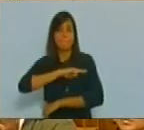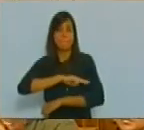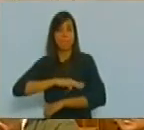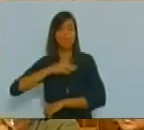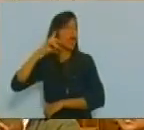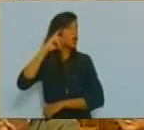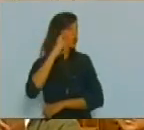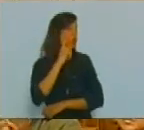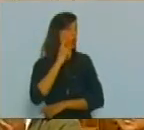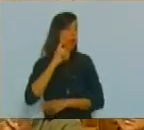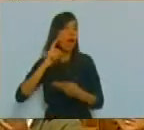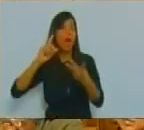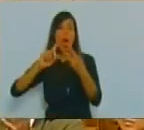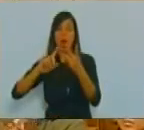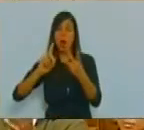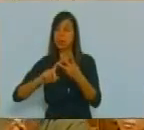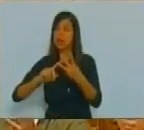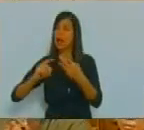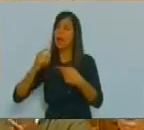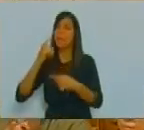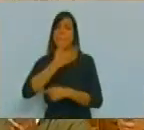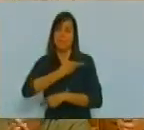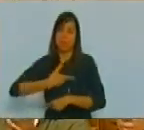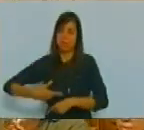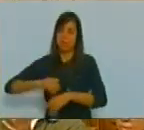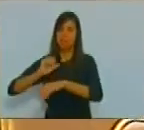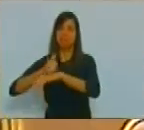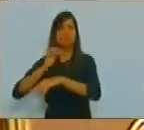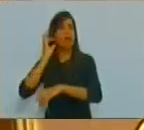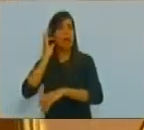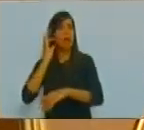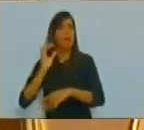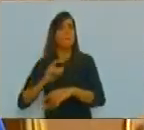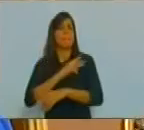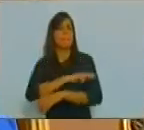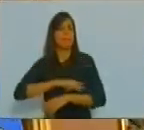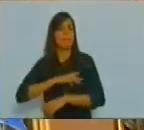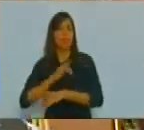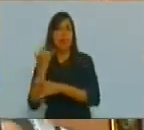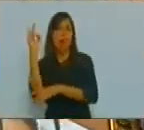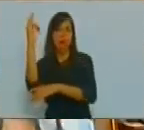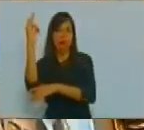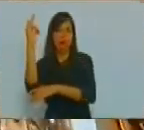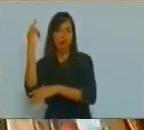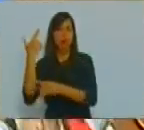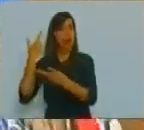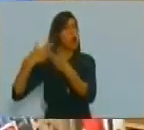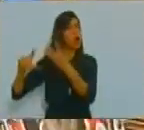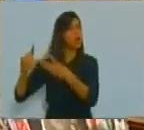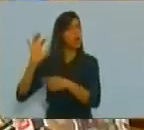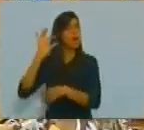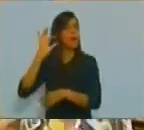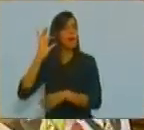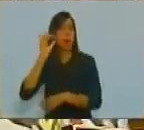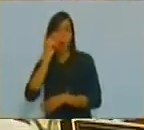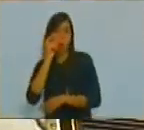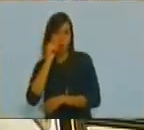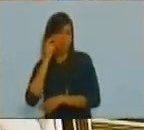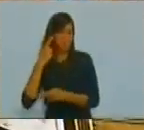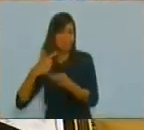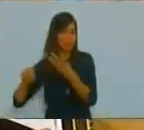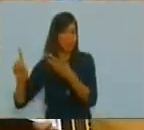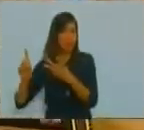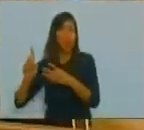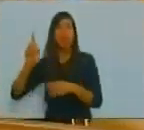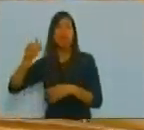hernández presidenta de misión árbol header dugarte camarada trabajador igualmente se encuentra